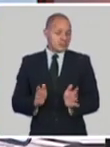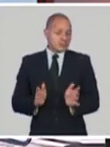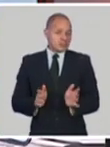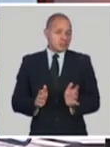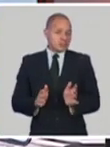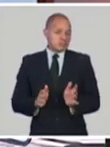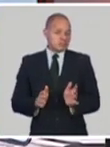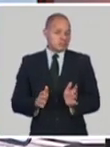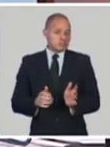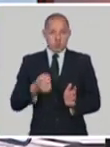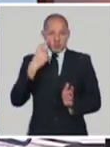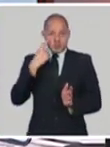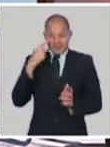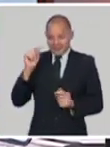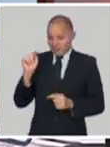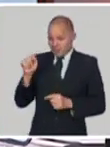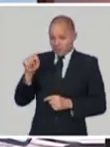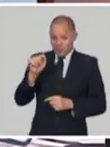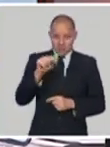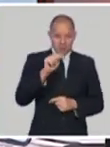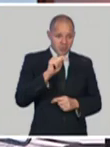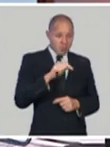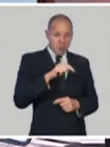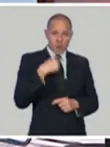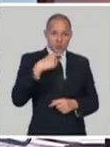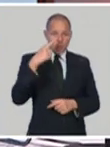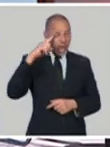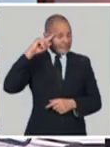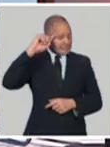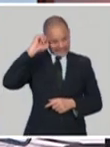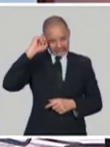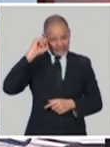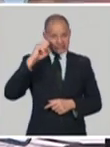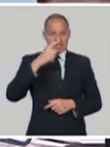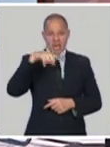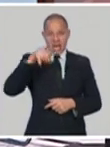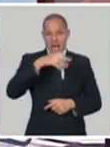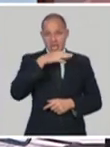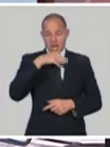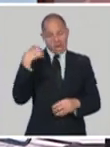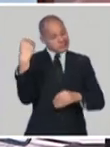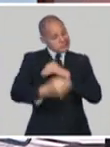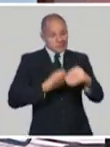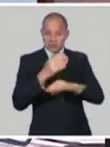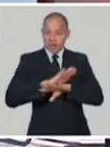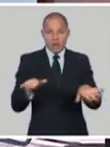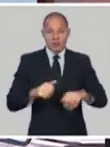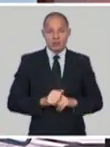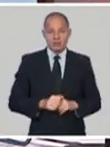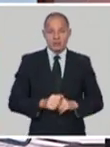ordenamiento. Yo creo que la pandemia va a pasar,